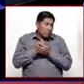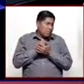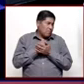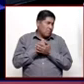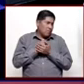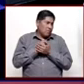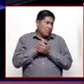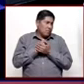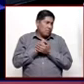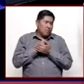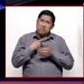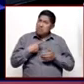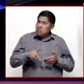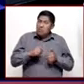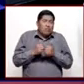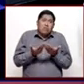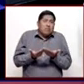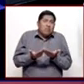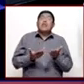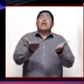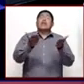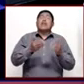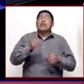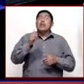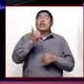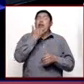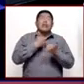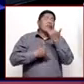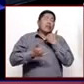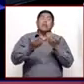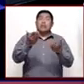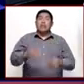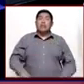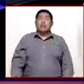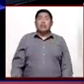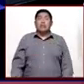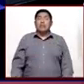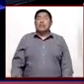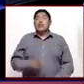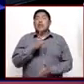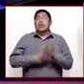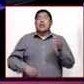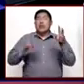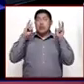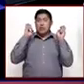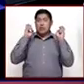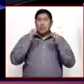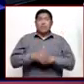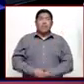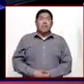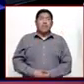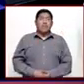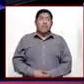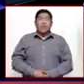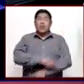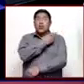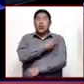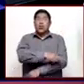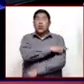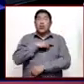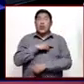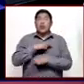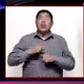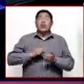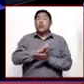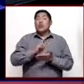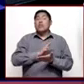cirugía, hay que tener mucho cuidado. Así es. Adrián, a ver, cuéntanos, por favor, ¿de qué se trata? El Hospital Universitario de